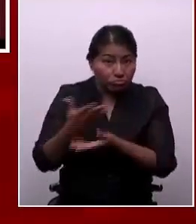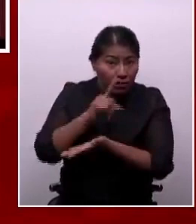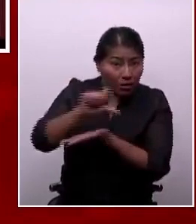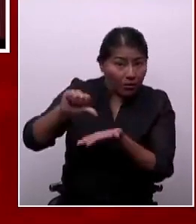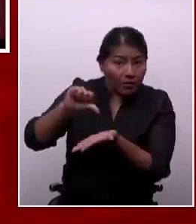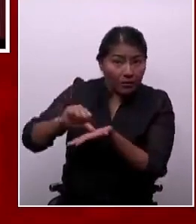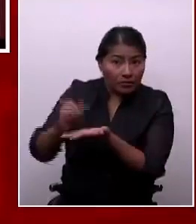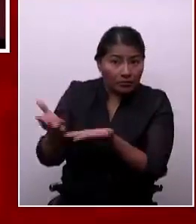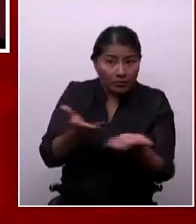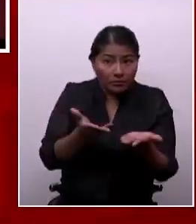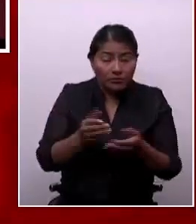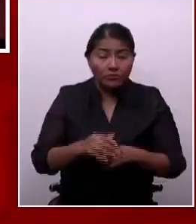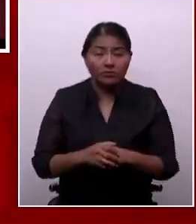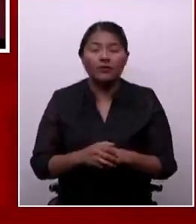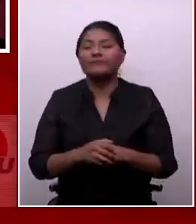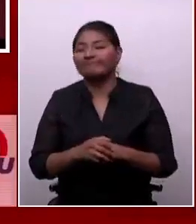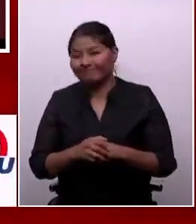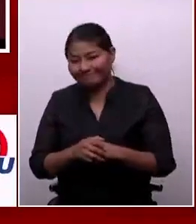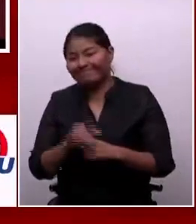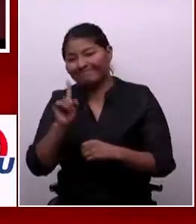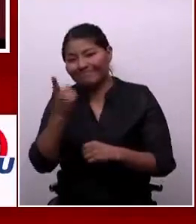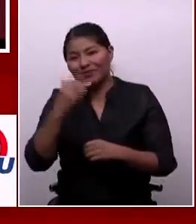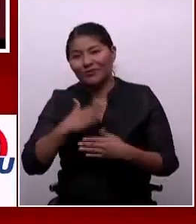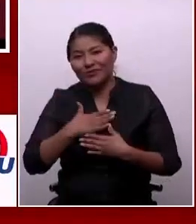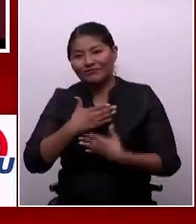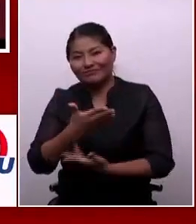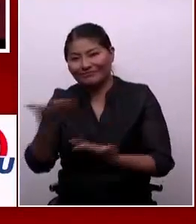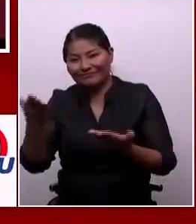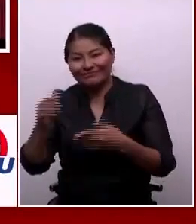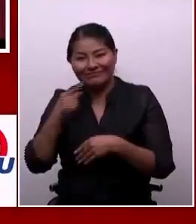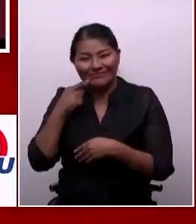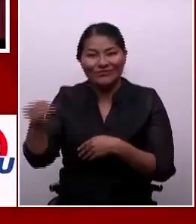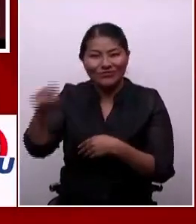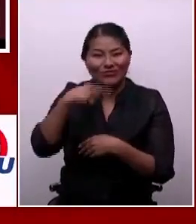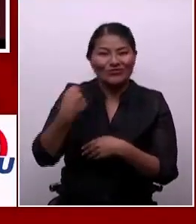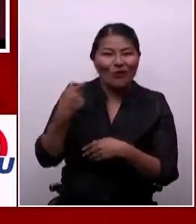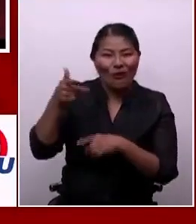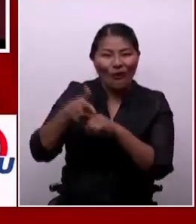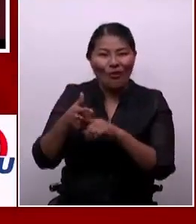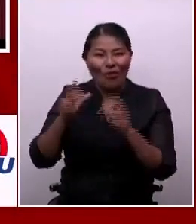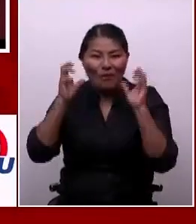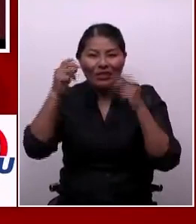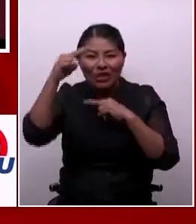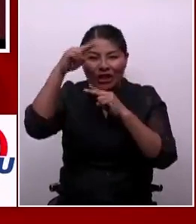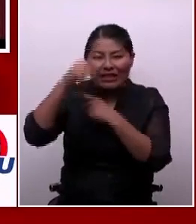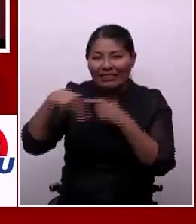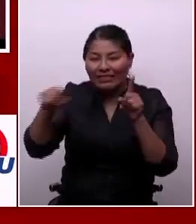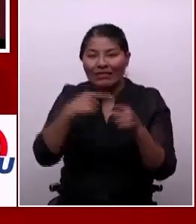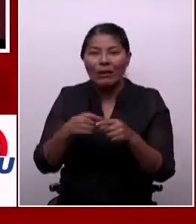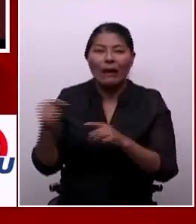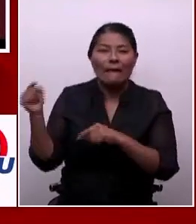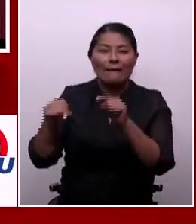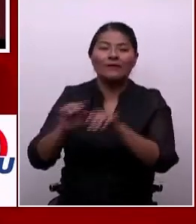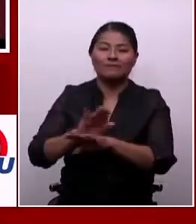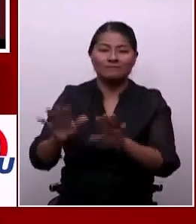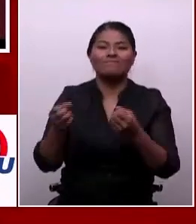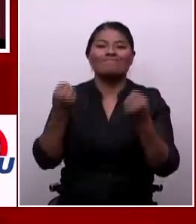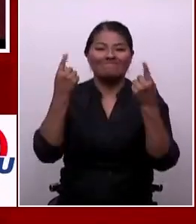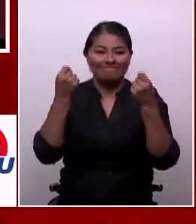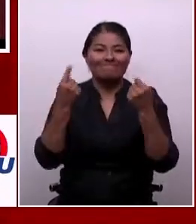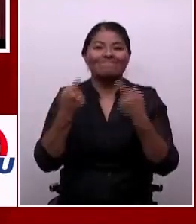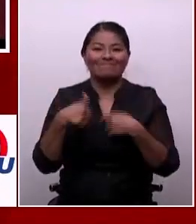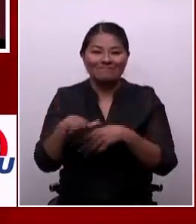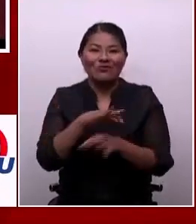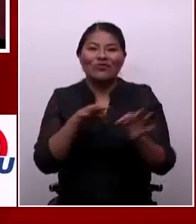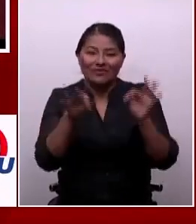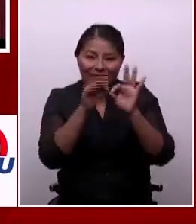primer lugar mi solidaridad con todos los periodistas no tienen por qué recibir maltratos de nadie Por supuesto que vamos a abrir los espacios públicos justamente